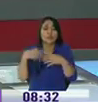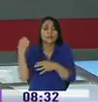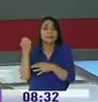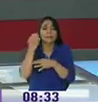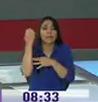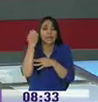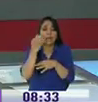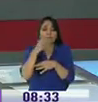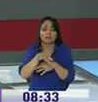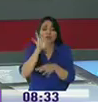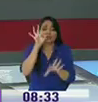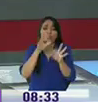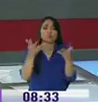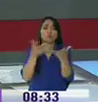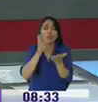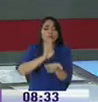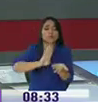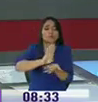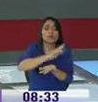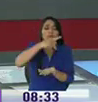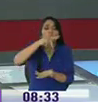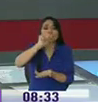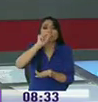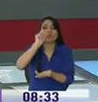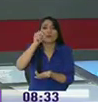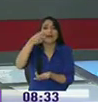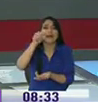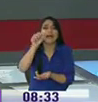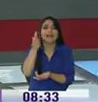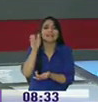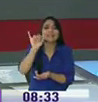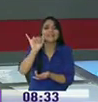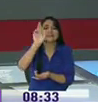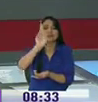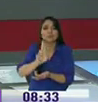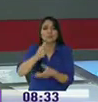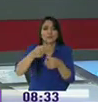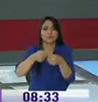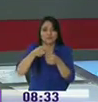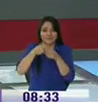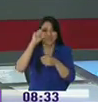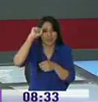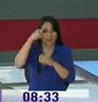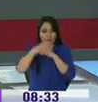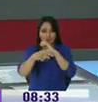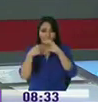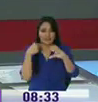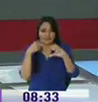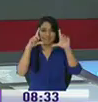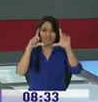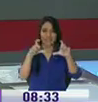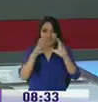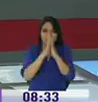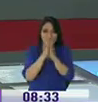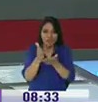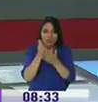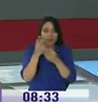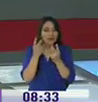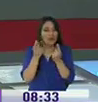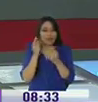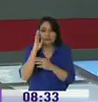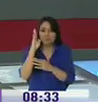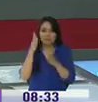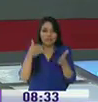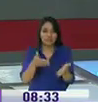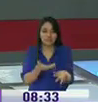fueron encontrados sector de Puencatí, sur de la ciudad. ¿Se acuerdan que me dieron fotitos de eso y pidieron ayuda? Inmediatamente actuamos.